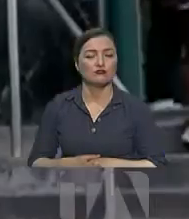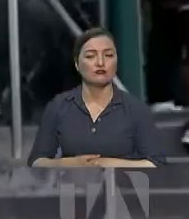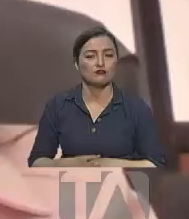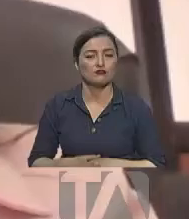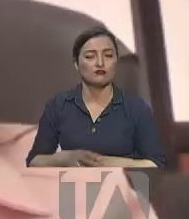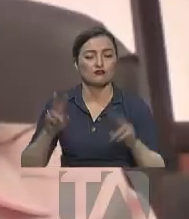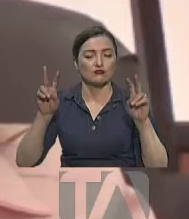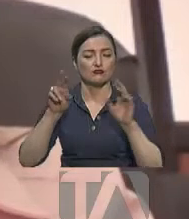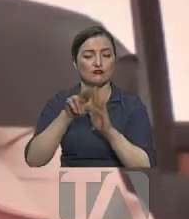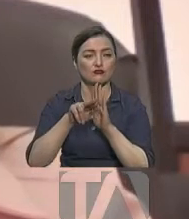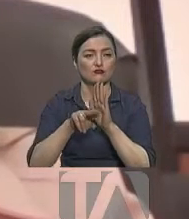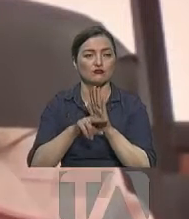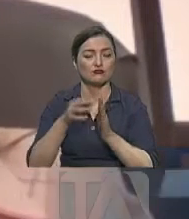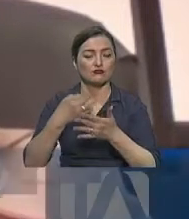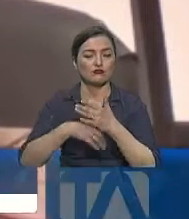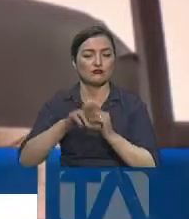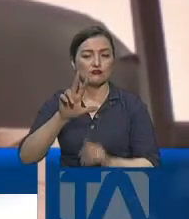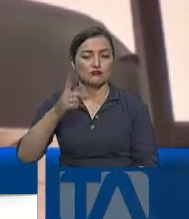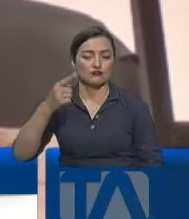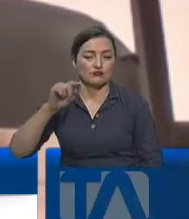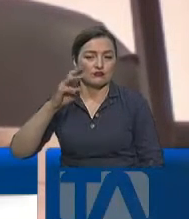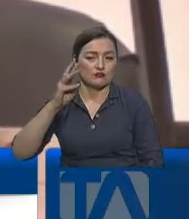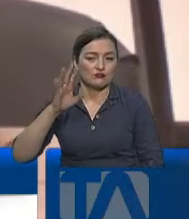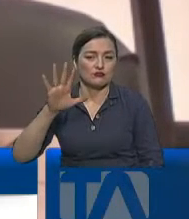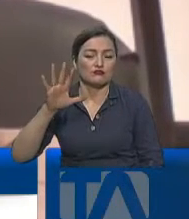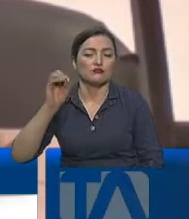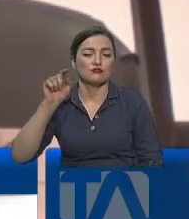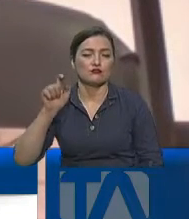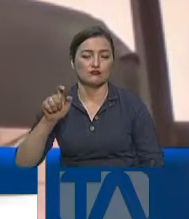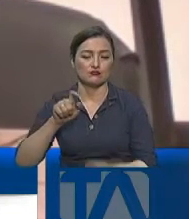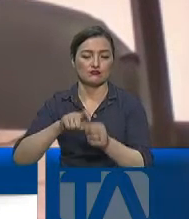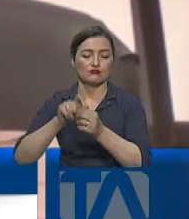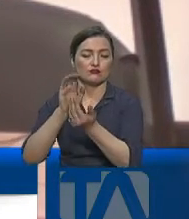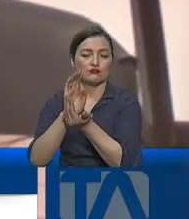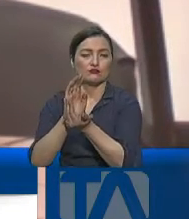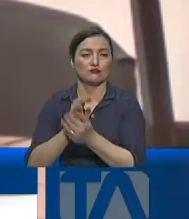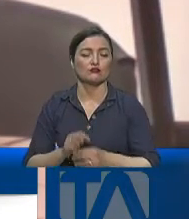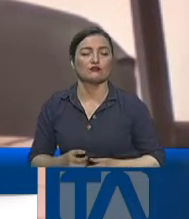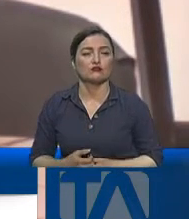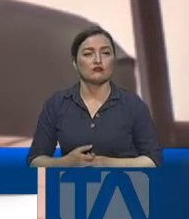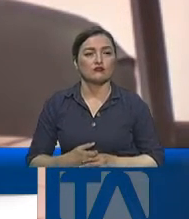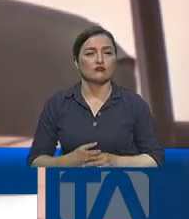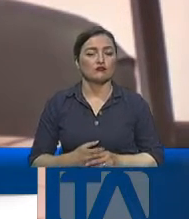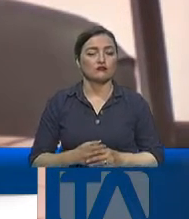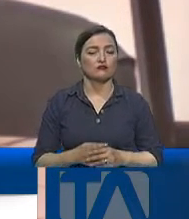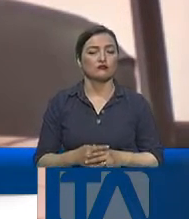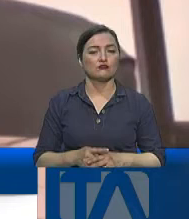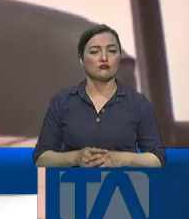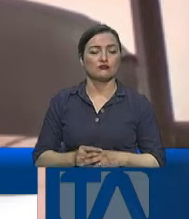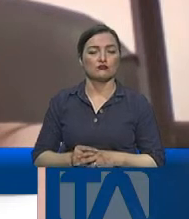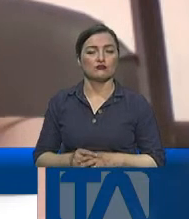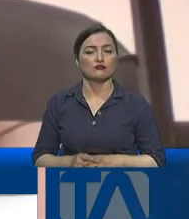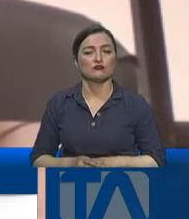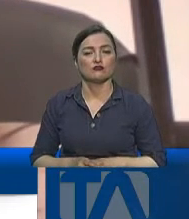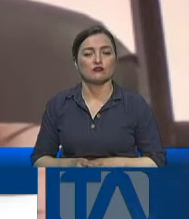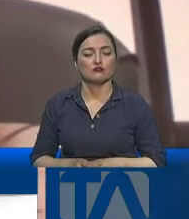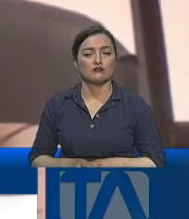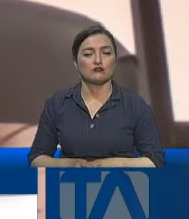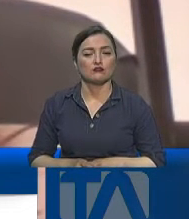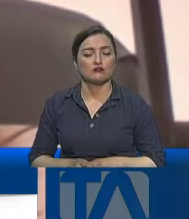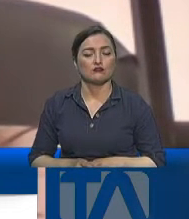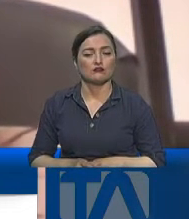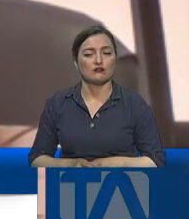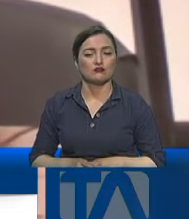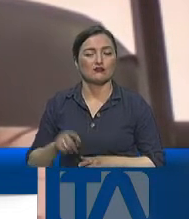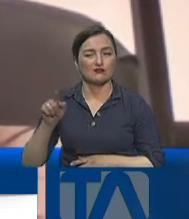normativa a la fecha somos 3,6000 afiliados aproximadamente de esta cifra